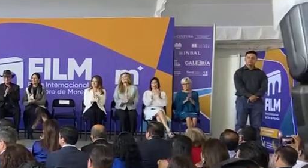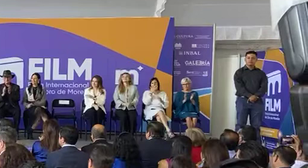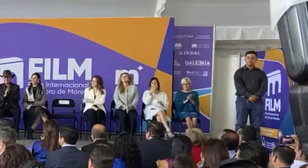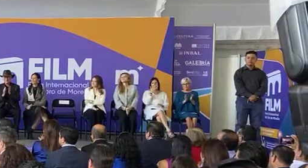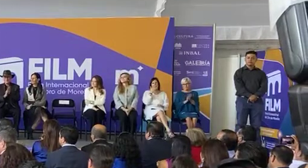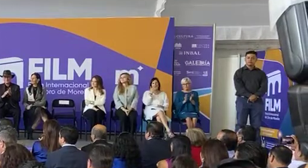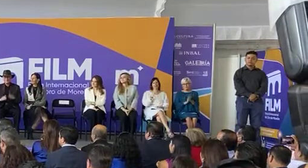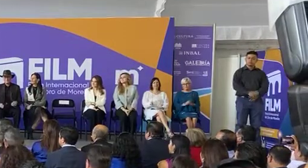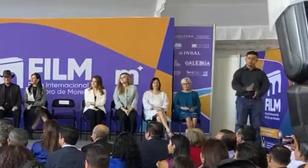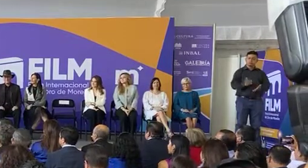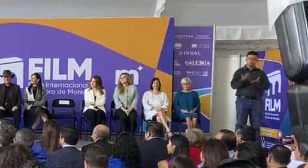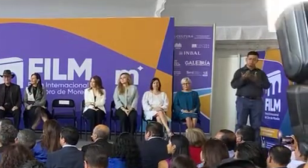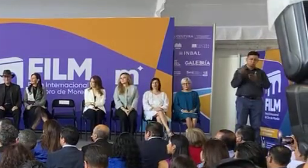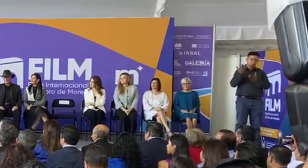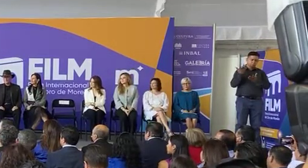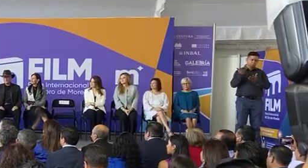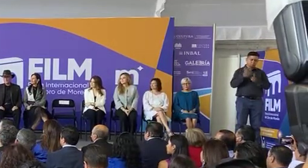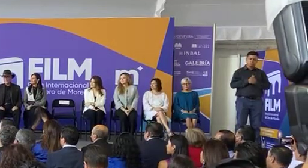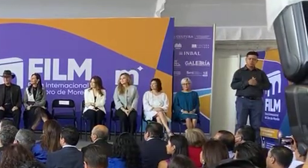Hace